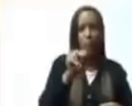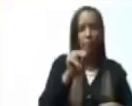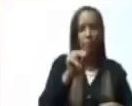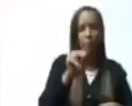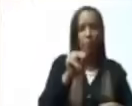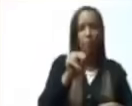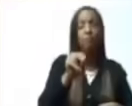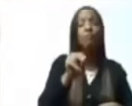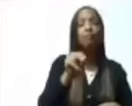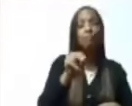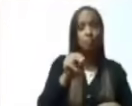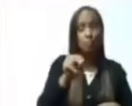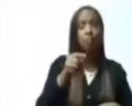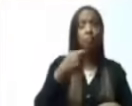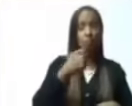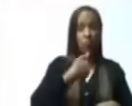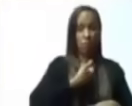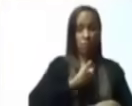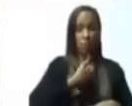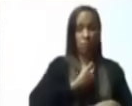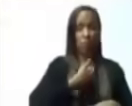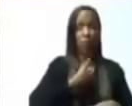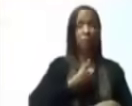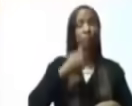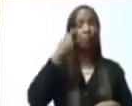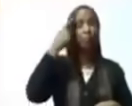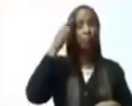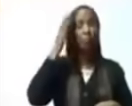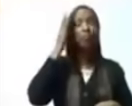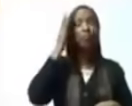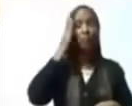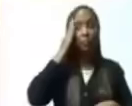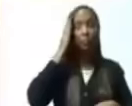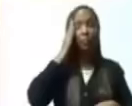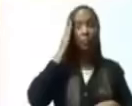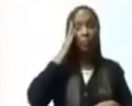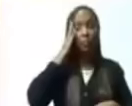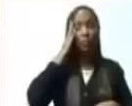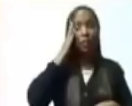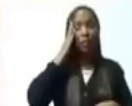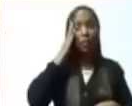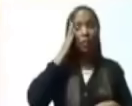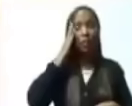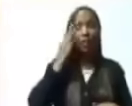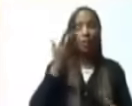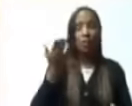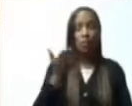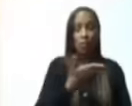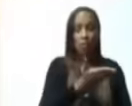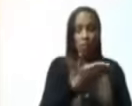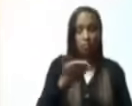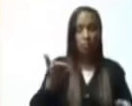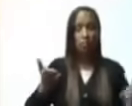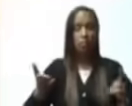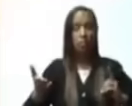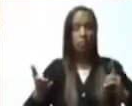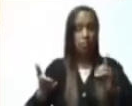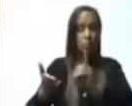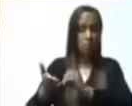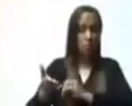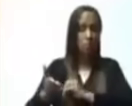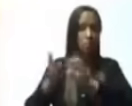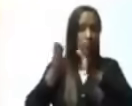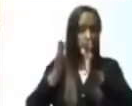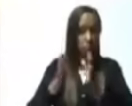convencido de que una buena parte de los diputados y diputadas que nos adversan en